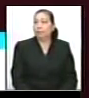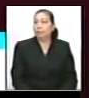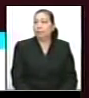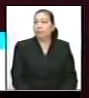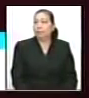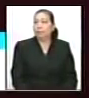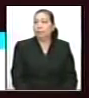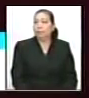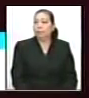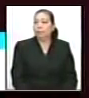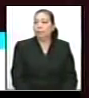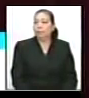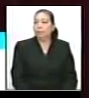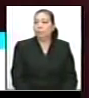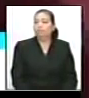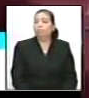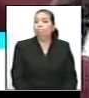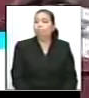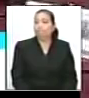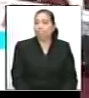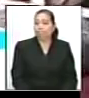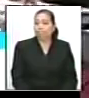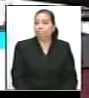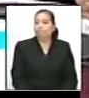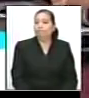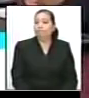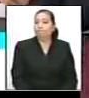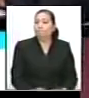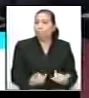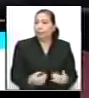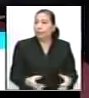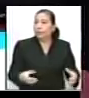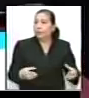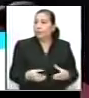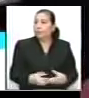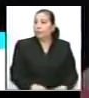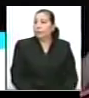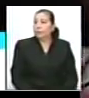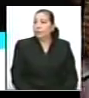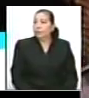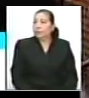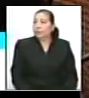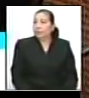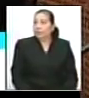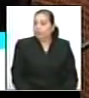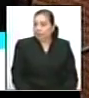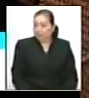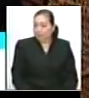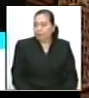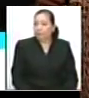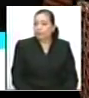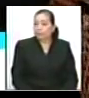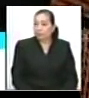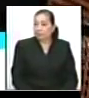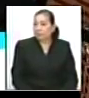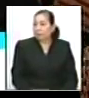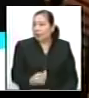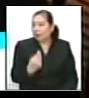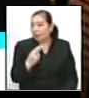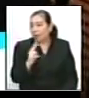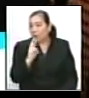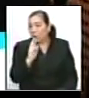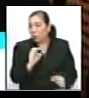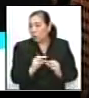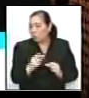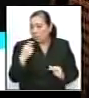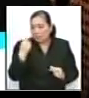Presidenta, efectivamente el propósito de esta comisión es no servir de cadalso para vendetas